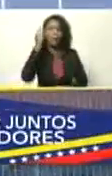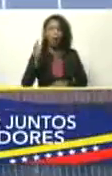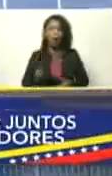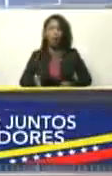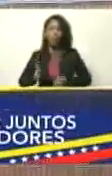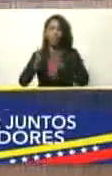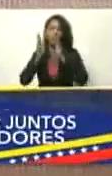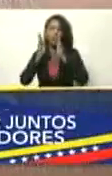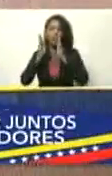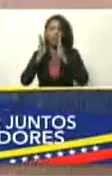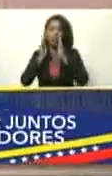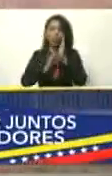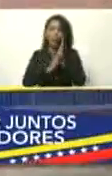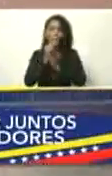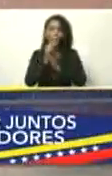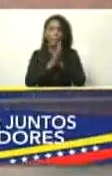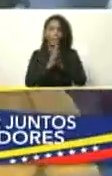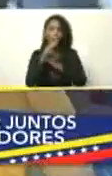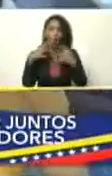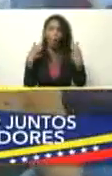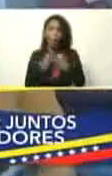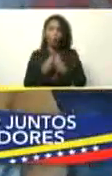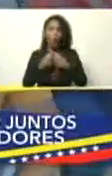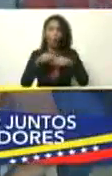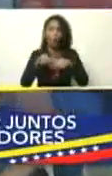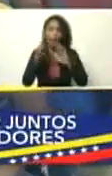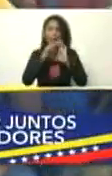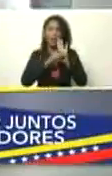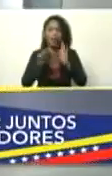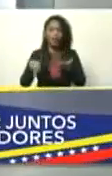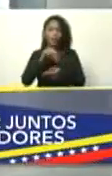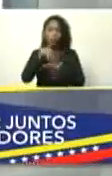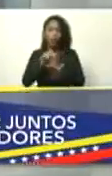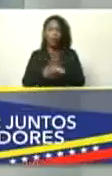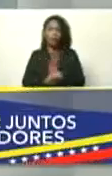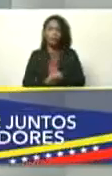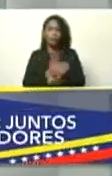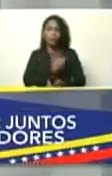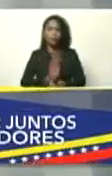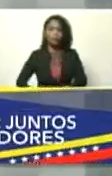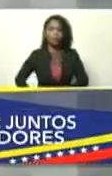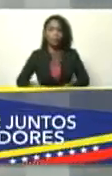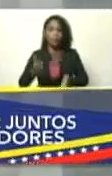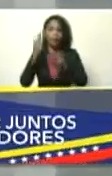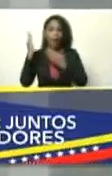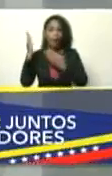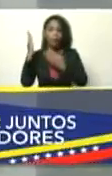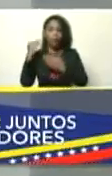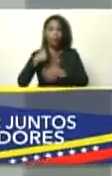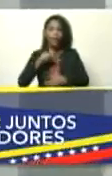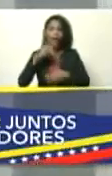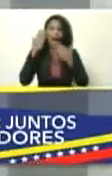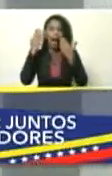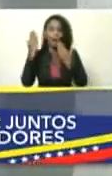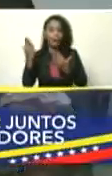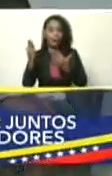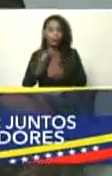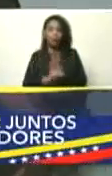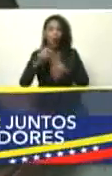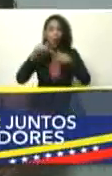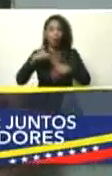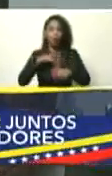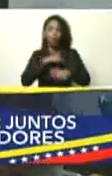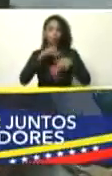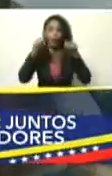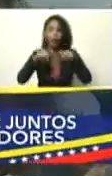sede de Emprender Juntos a nivel nacional, presidente. Todo tiene que ser en el estado Monagas. Hoy nos encontramos